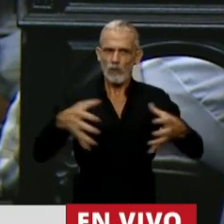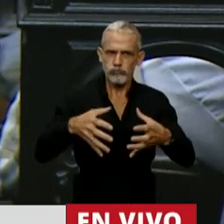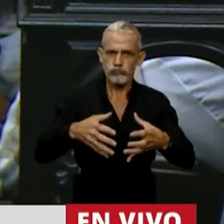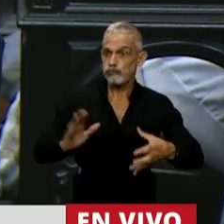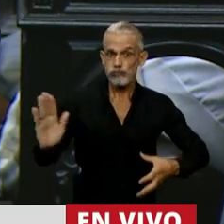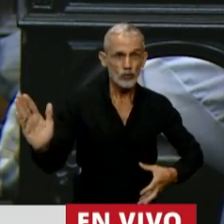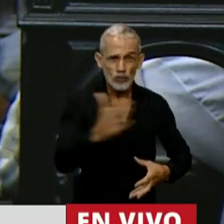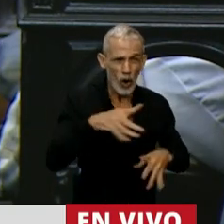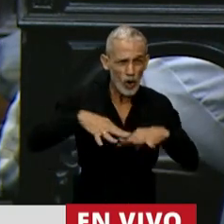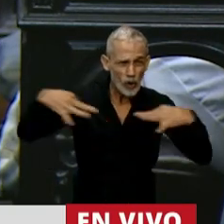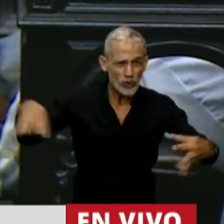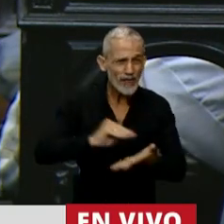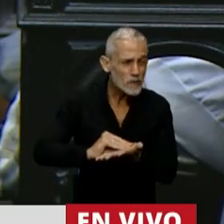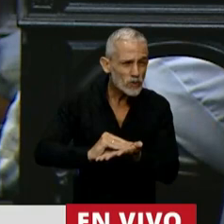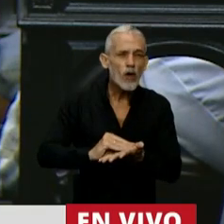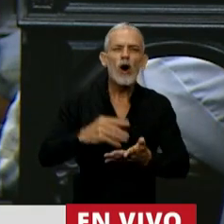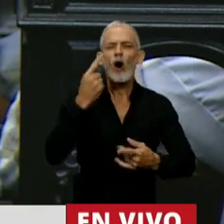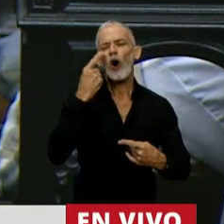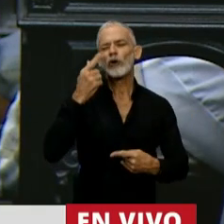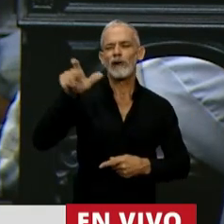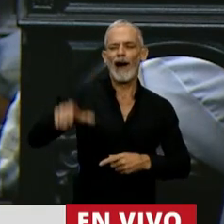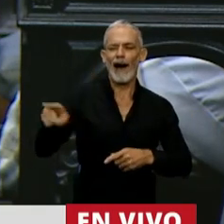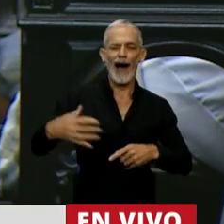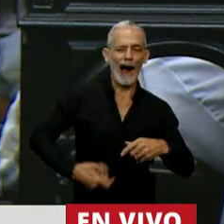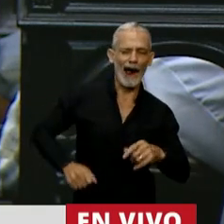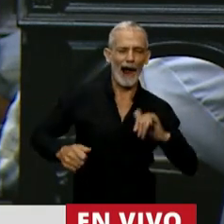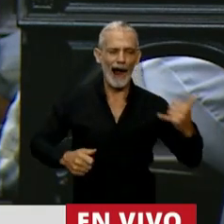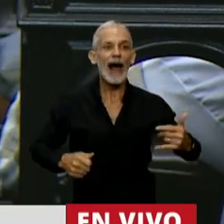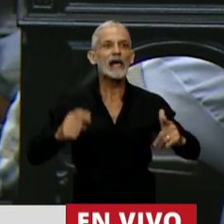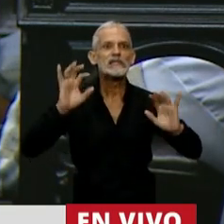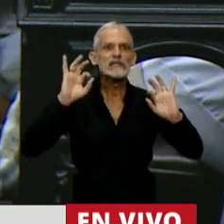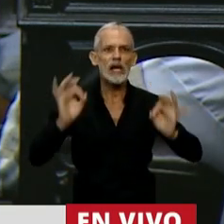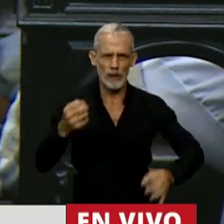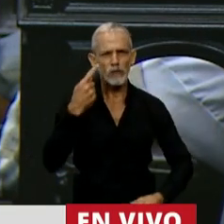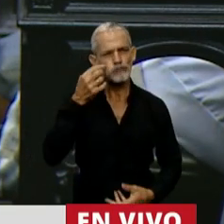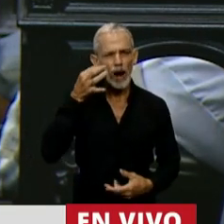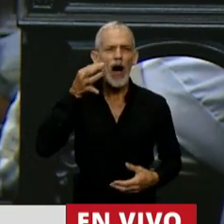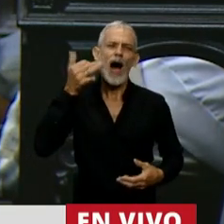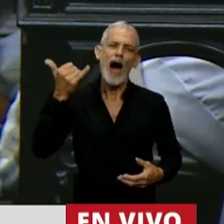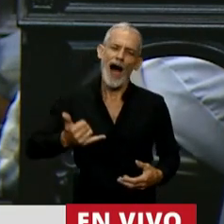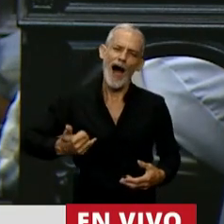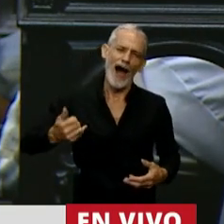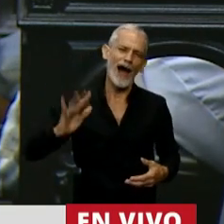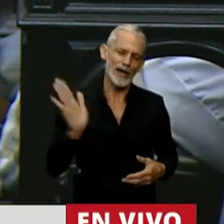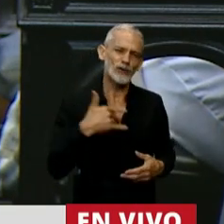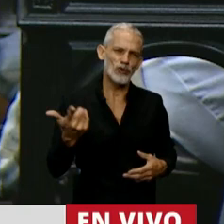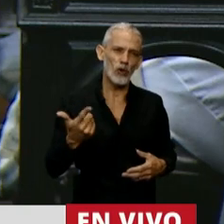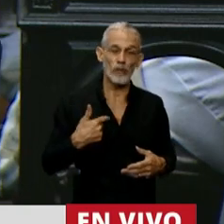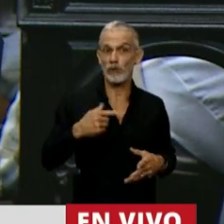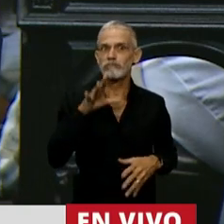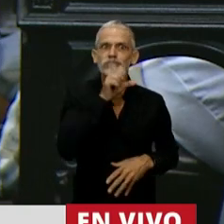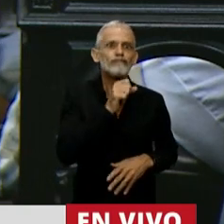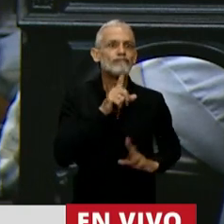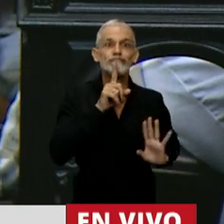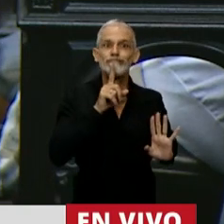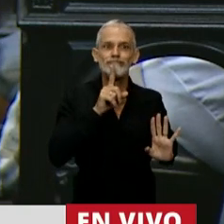y todas en este recinto seguramente conocemos a alguien que haya abortado, pero tenemos un pacto colectivo